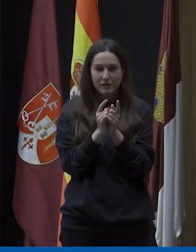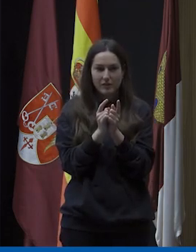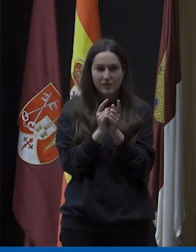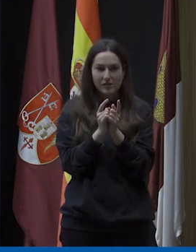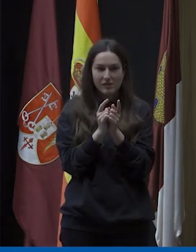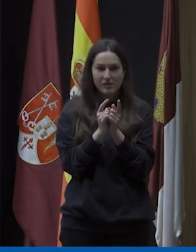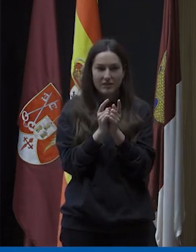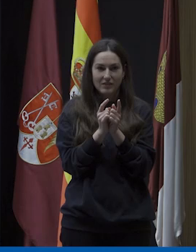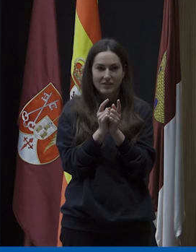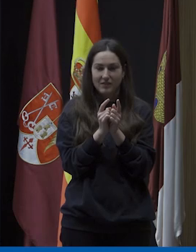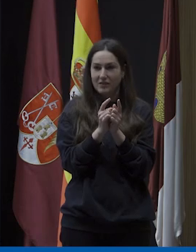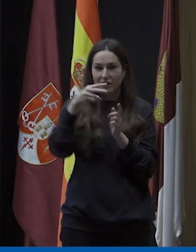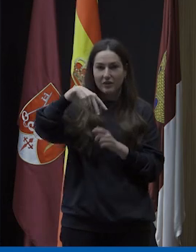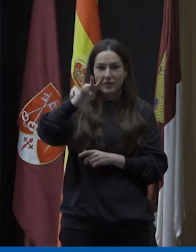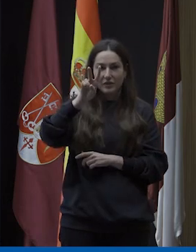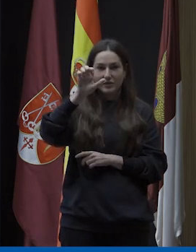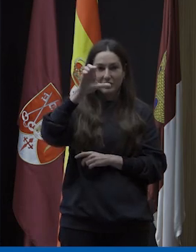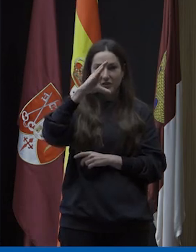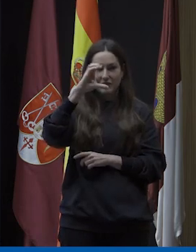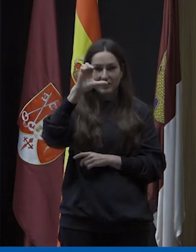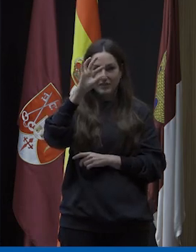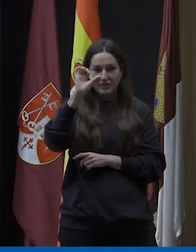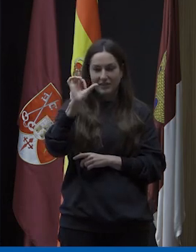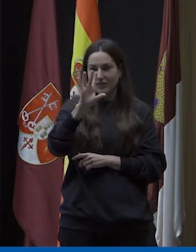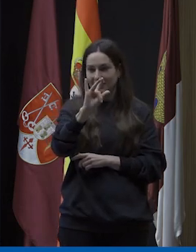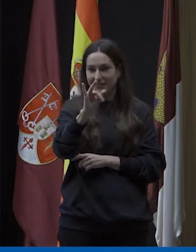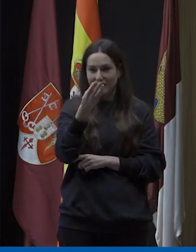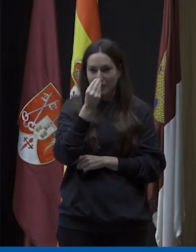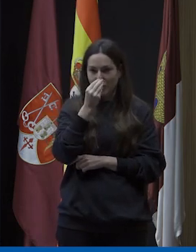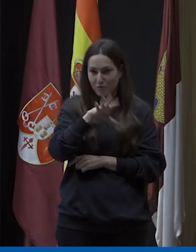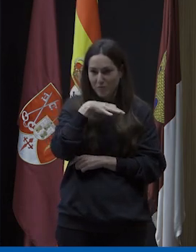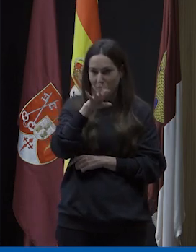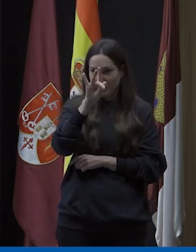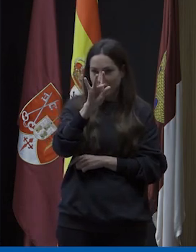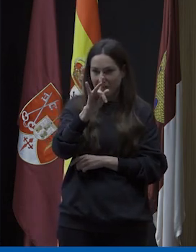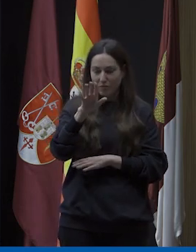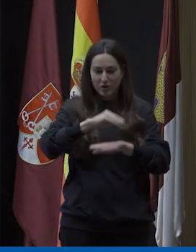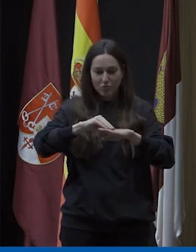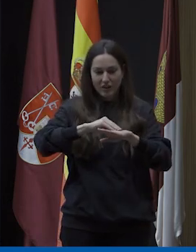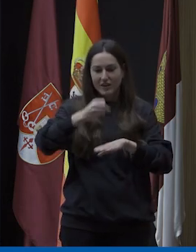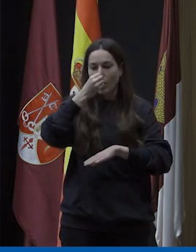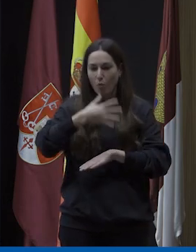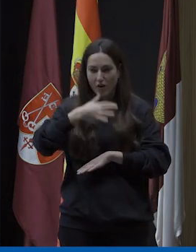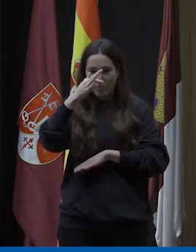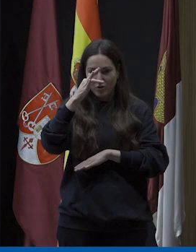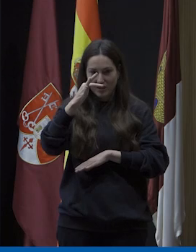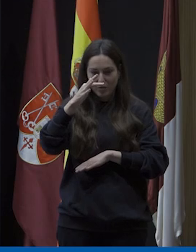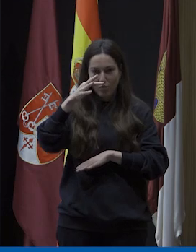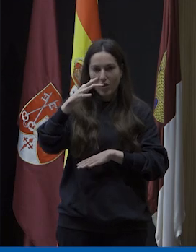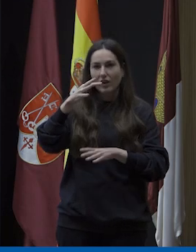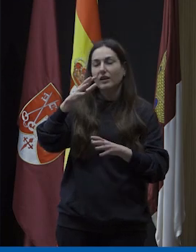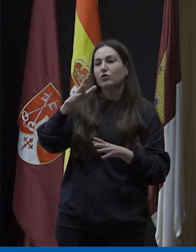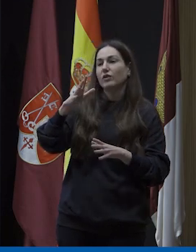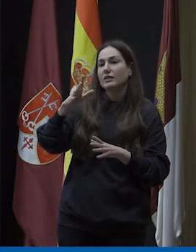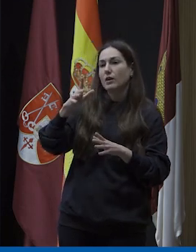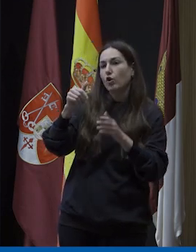nueces? Nueces sí, porque como ha dicho el otro compañero, es una grasa buena. Entonces, digamos que el perfil